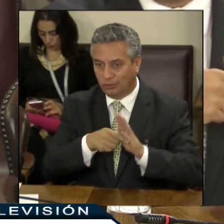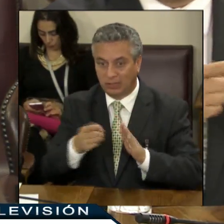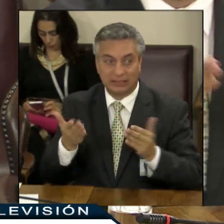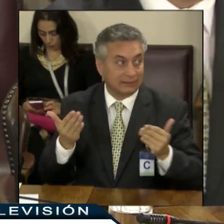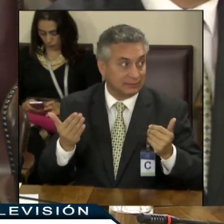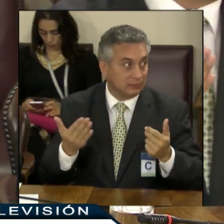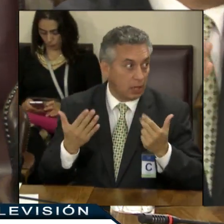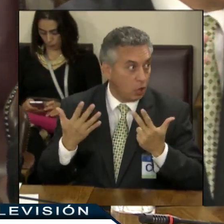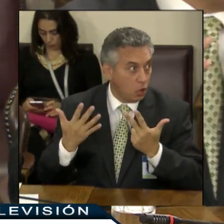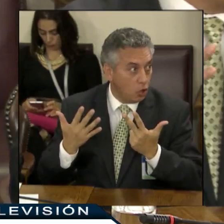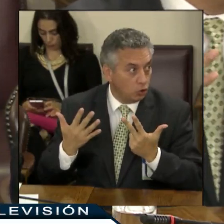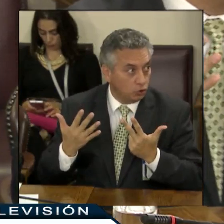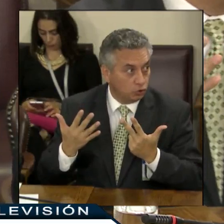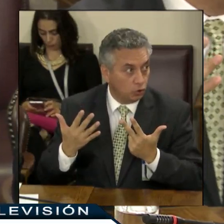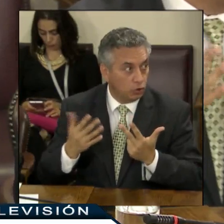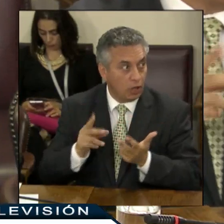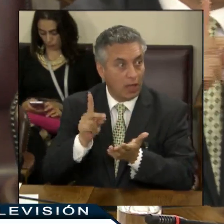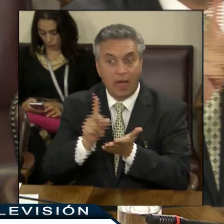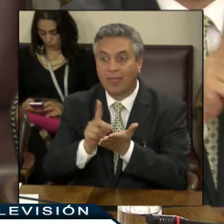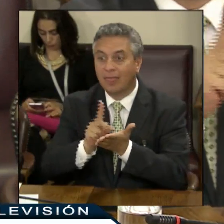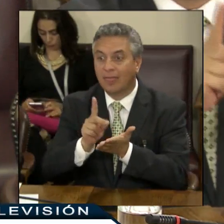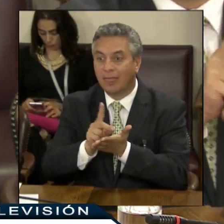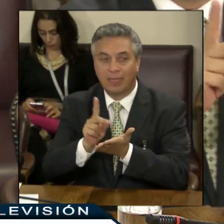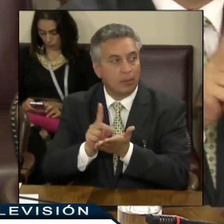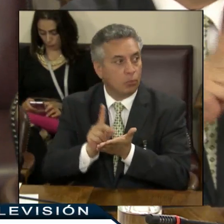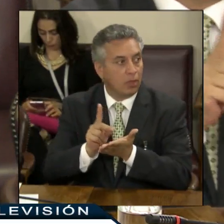menos o diput